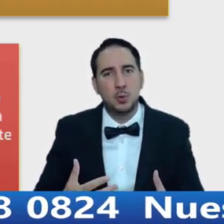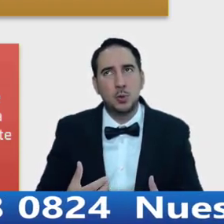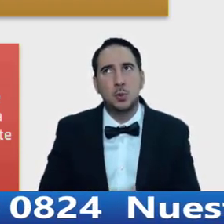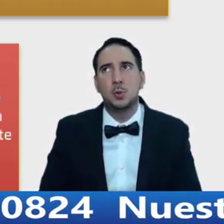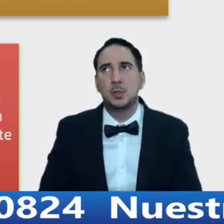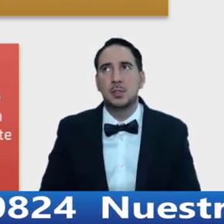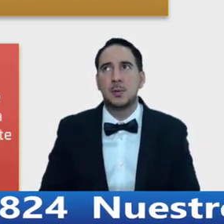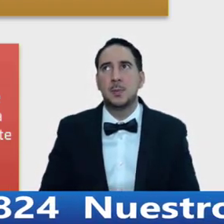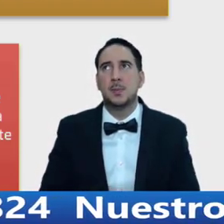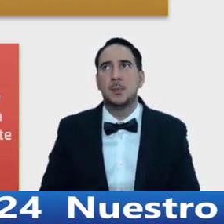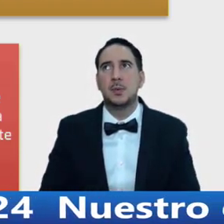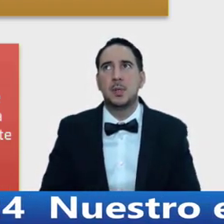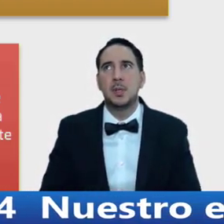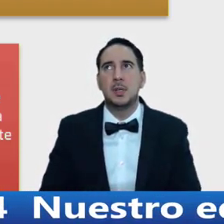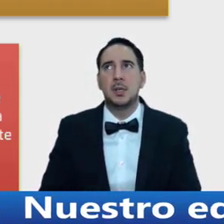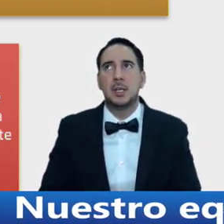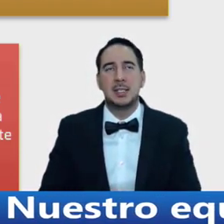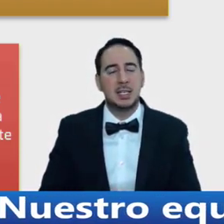toma su...